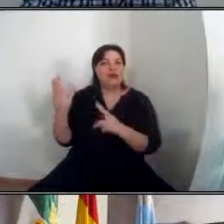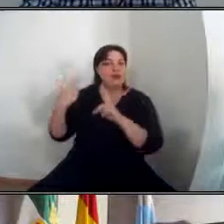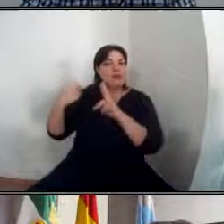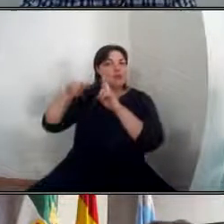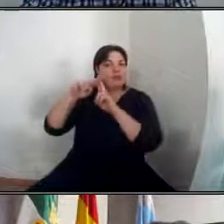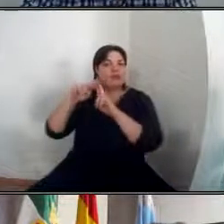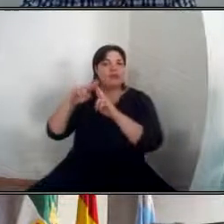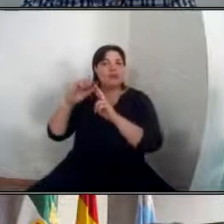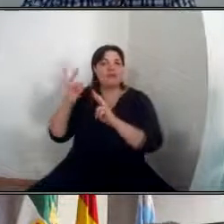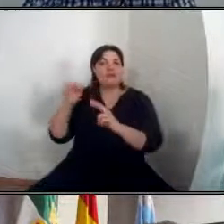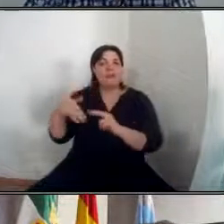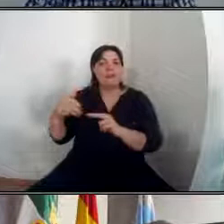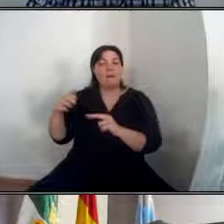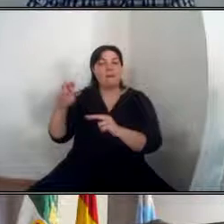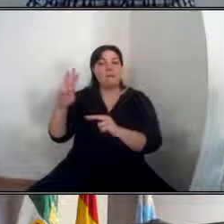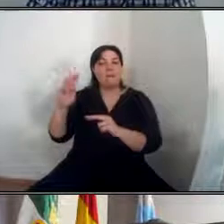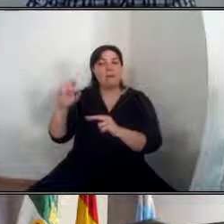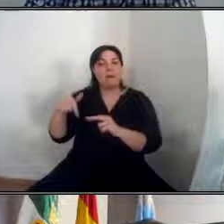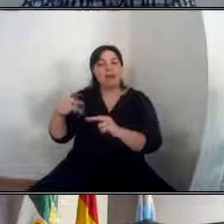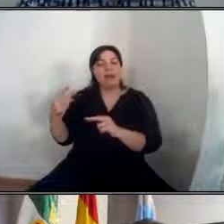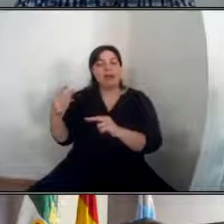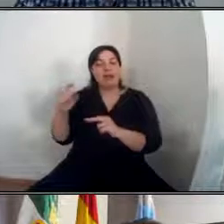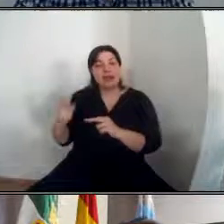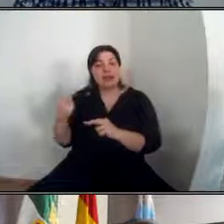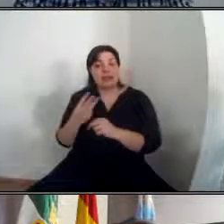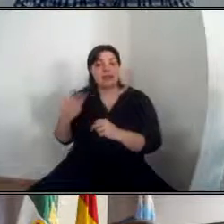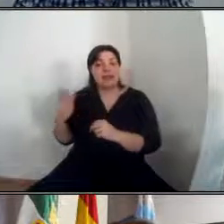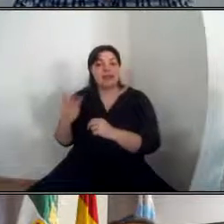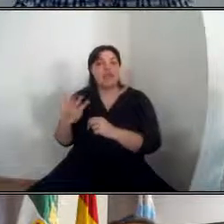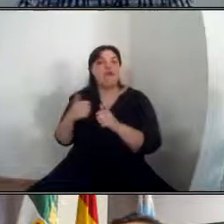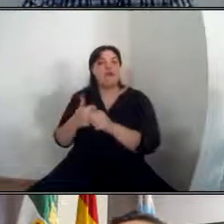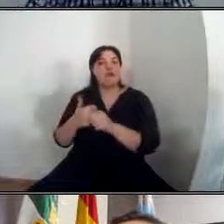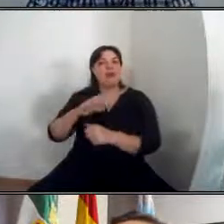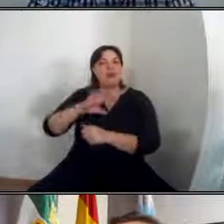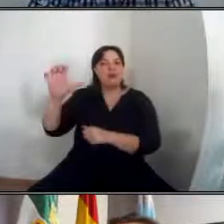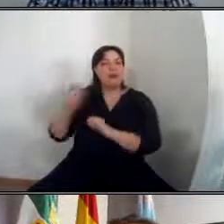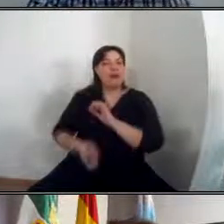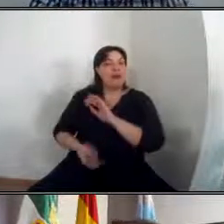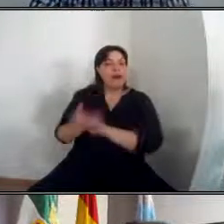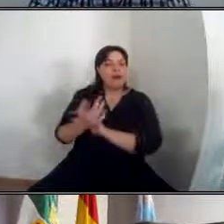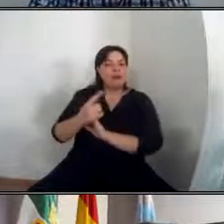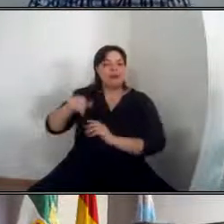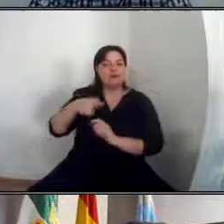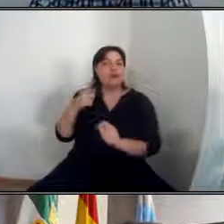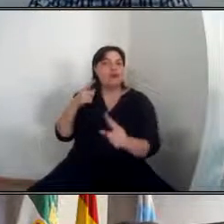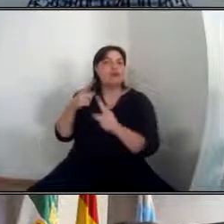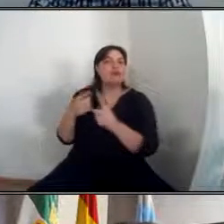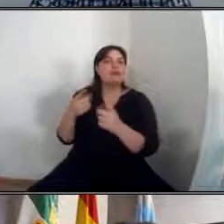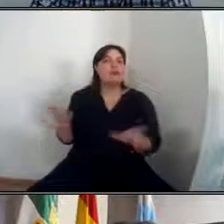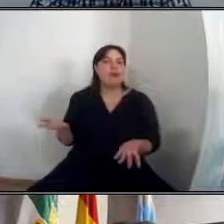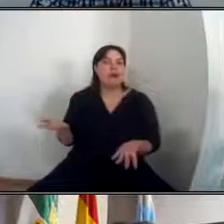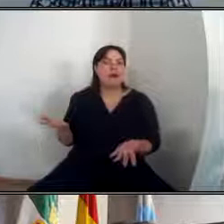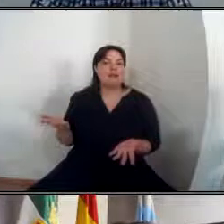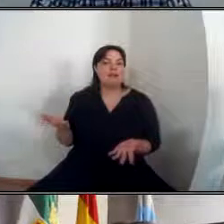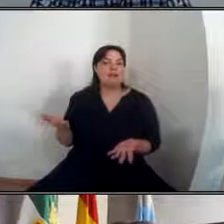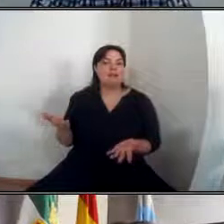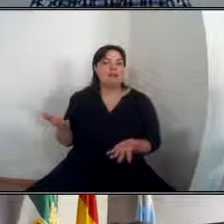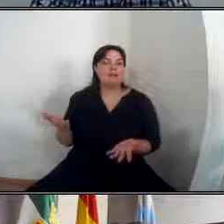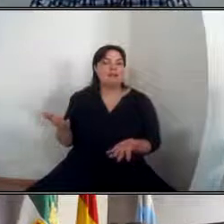la FEMPES creando esa oficina en Europa precisamente iba en la línea de